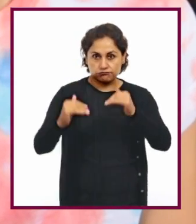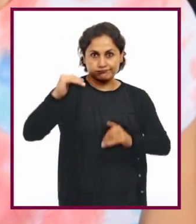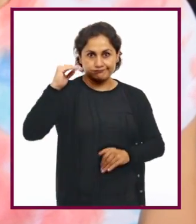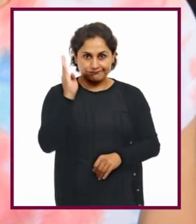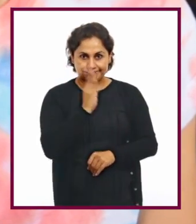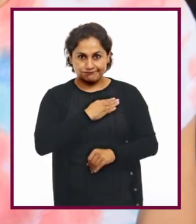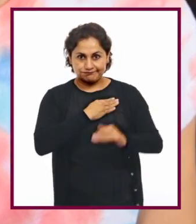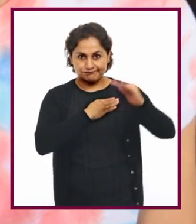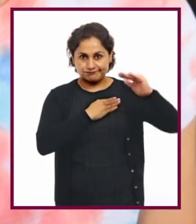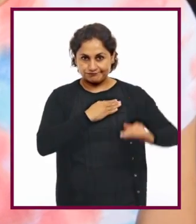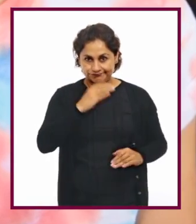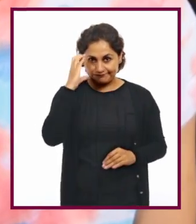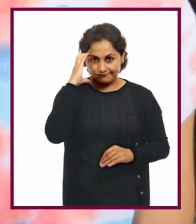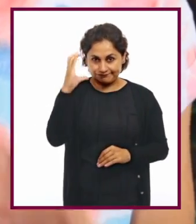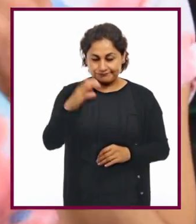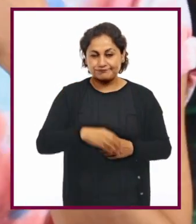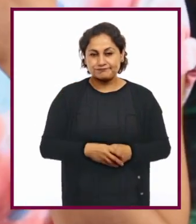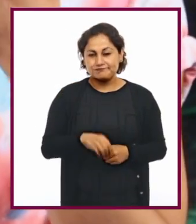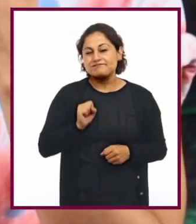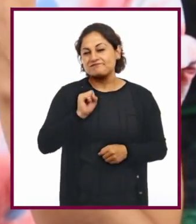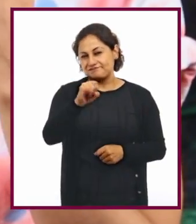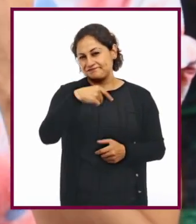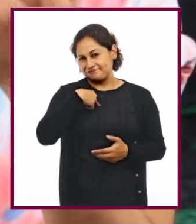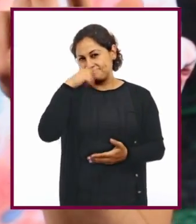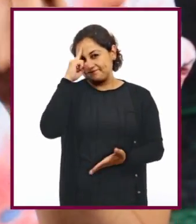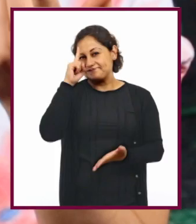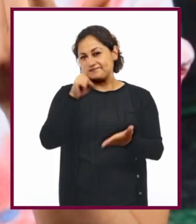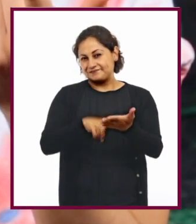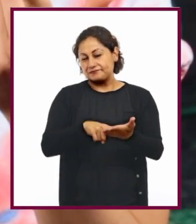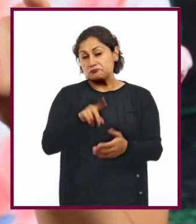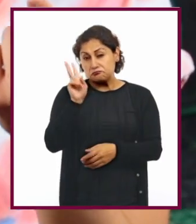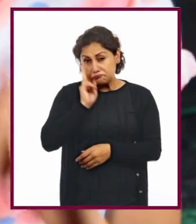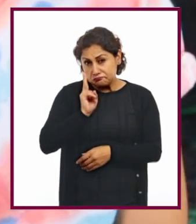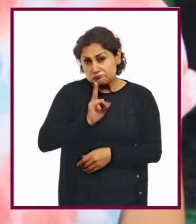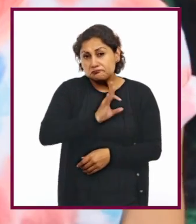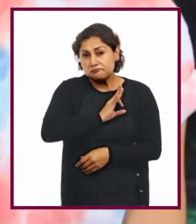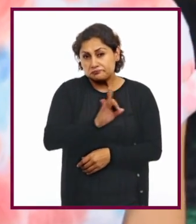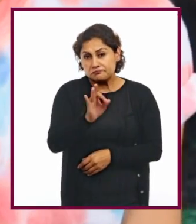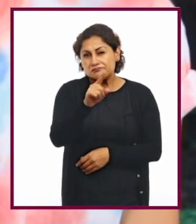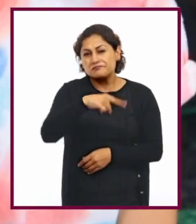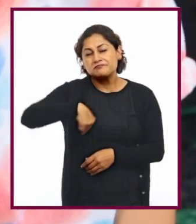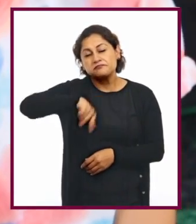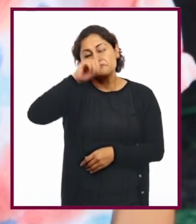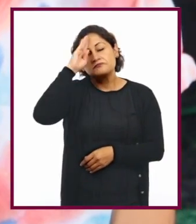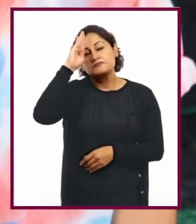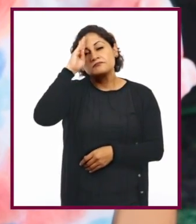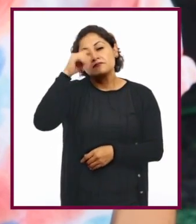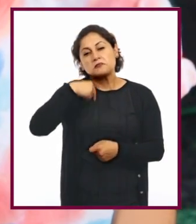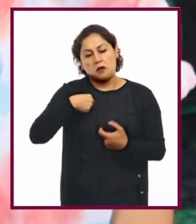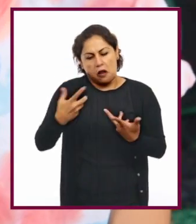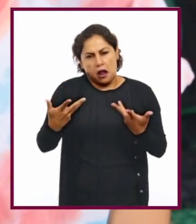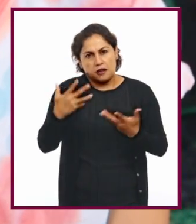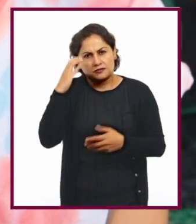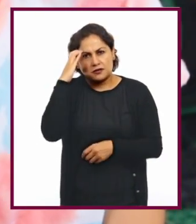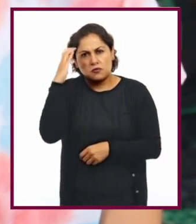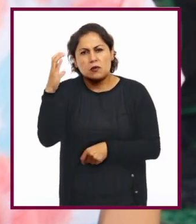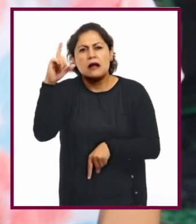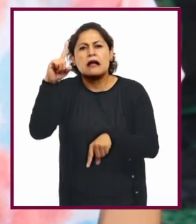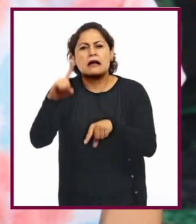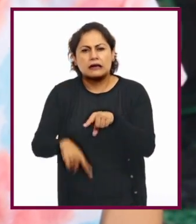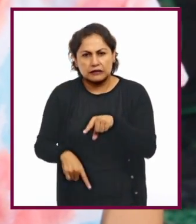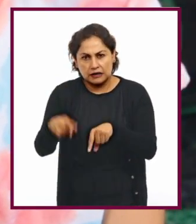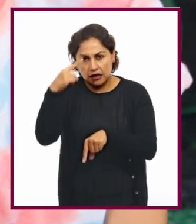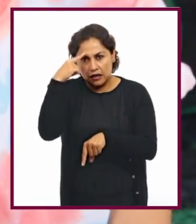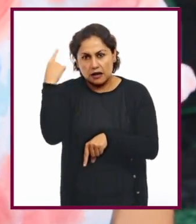las buenas acciones le gane a la crueldad? Yo creo que sí, o al menos deberíamos intentar preguntarnos qué podemos hacer ante